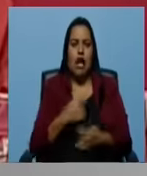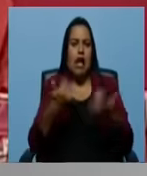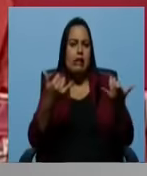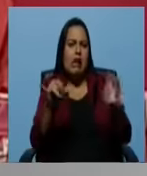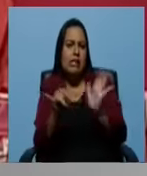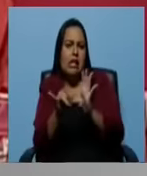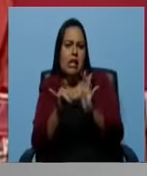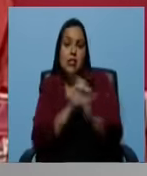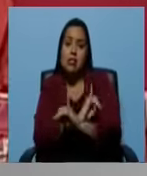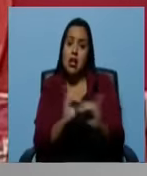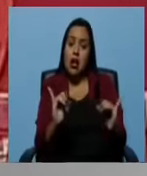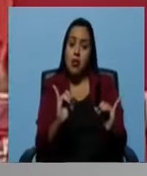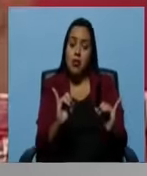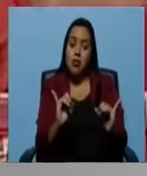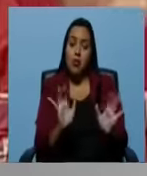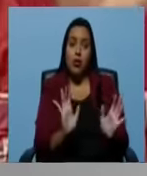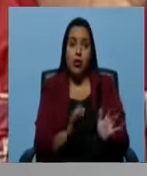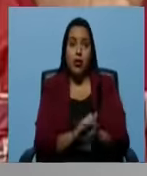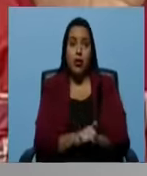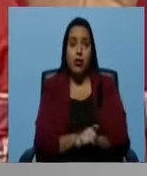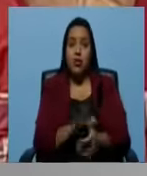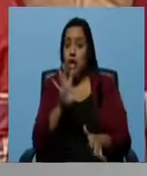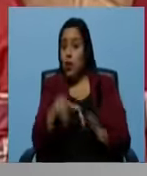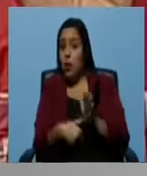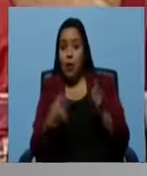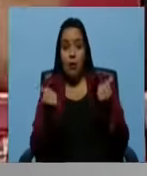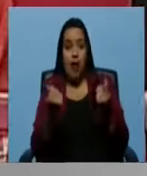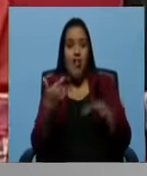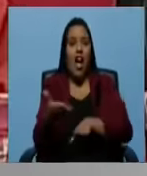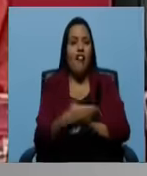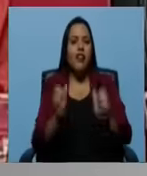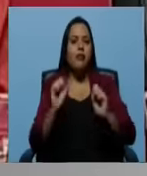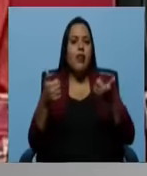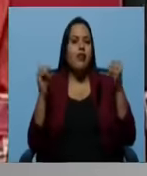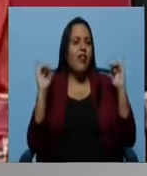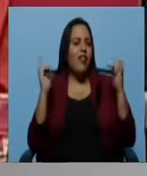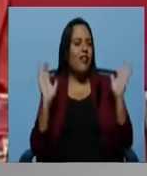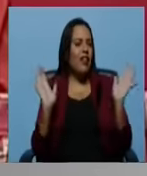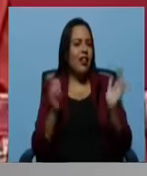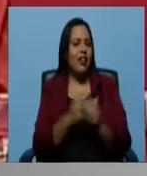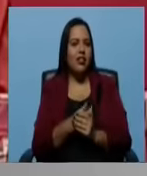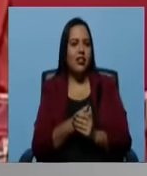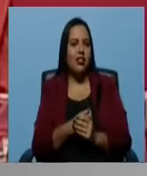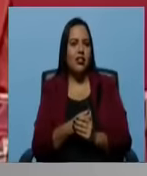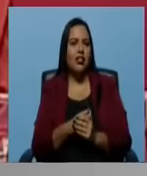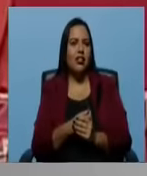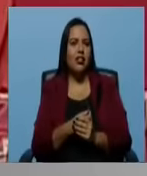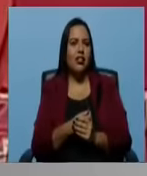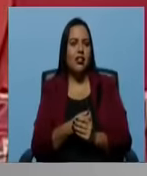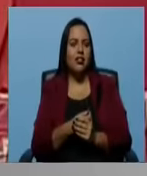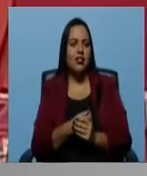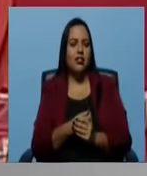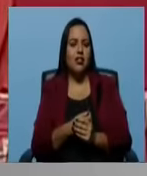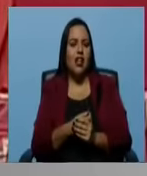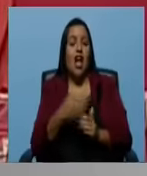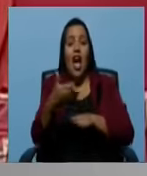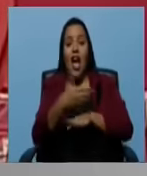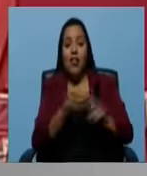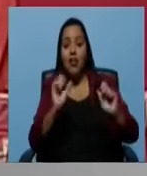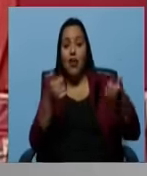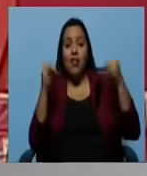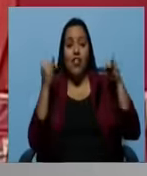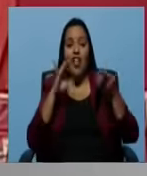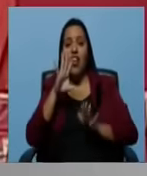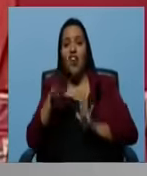acabó. Se robaron la plata antes de comenzar la fiesta, pues. Se llevaron al centro de mesa antes que comenzara la